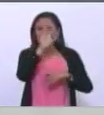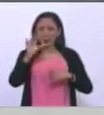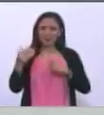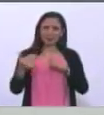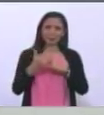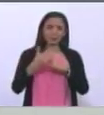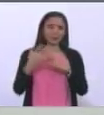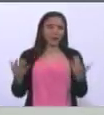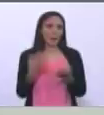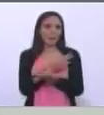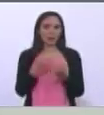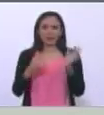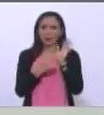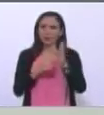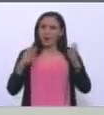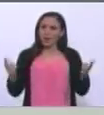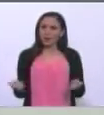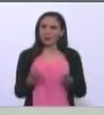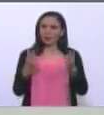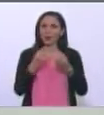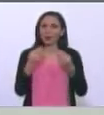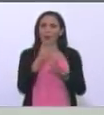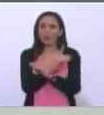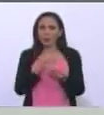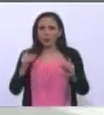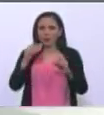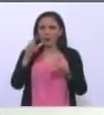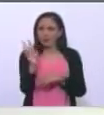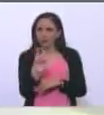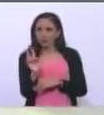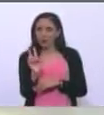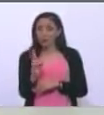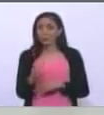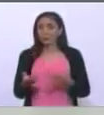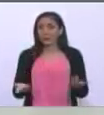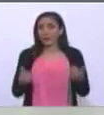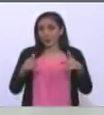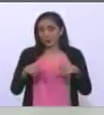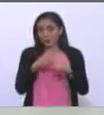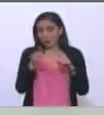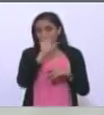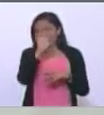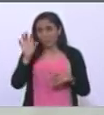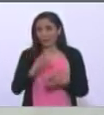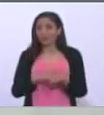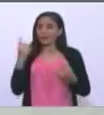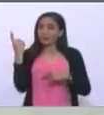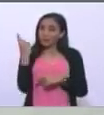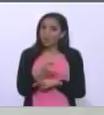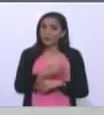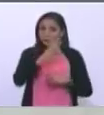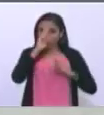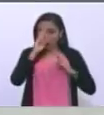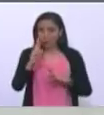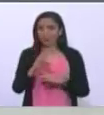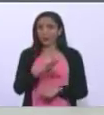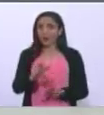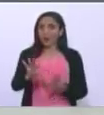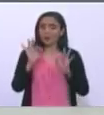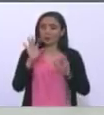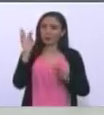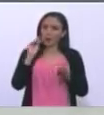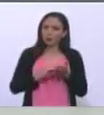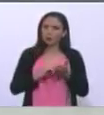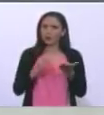gran victoria y un logro para la democracia de Venezuela. Los estados extranjeros deben respetar la elección del